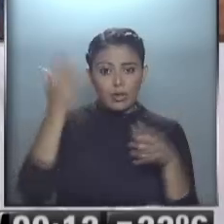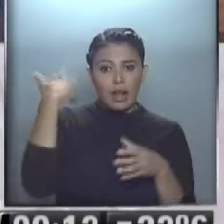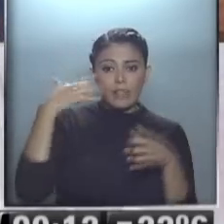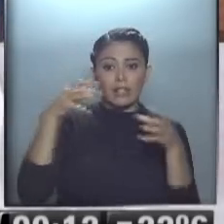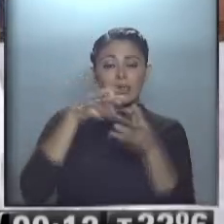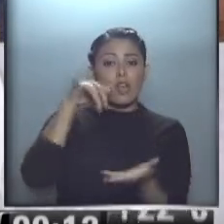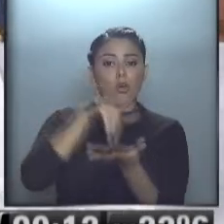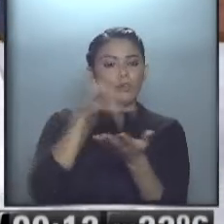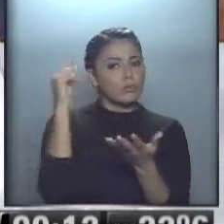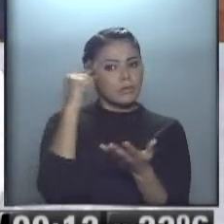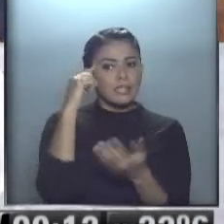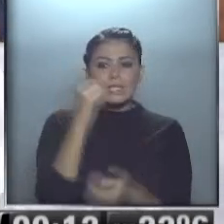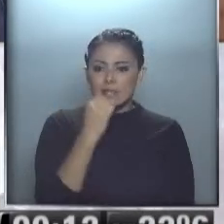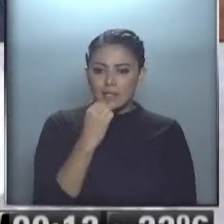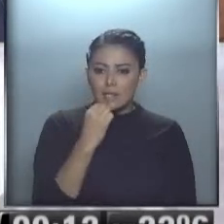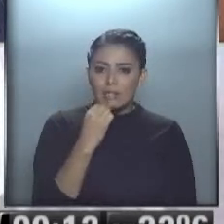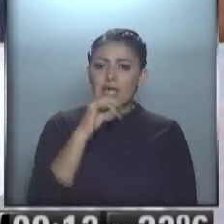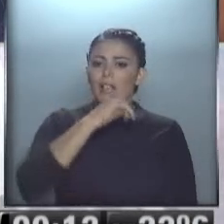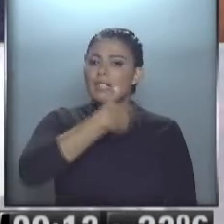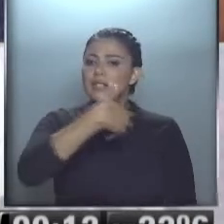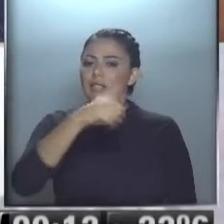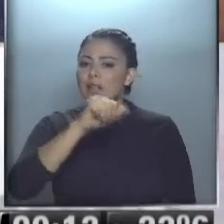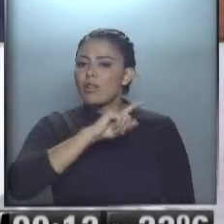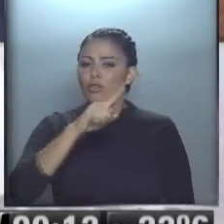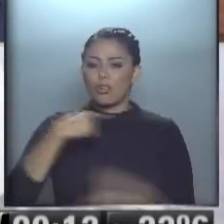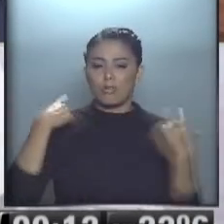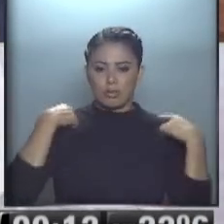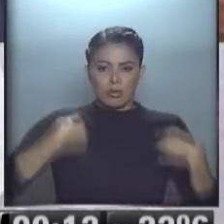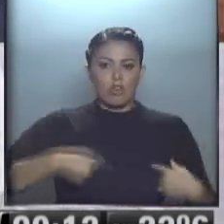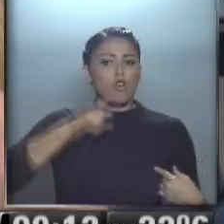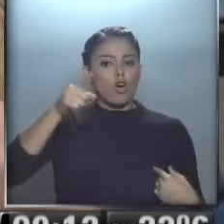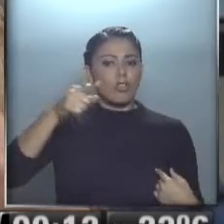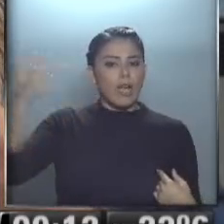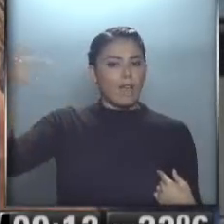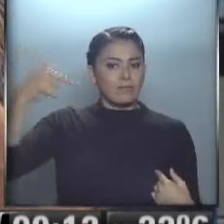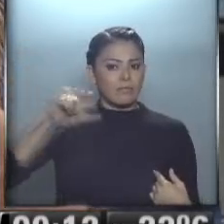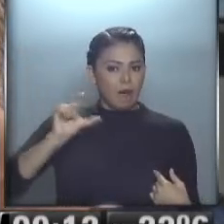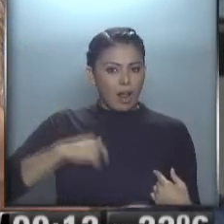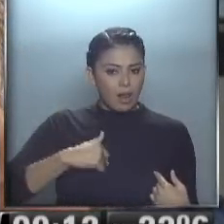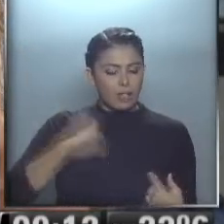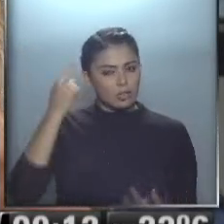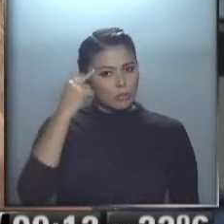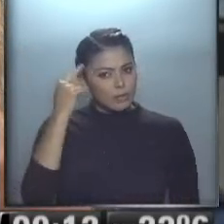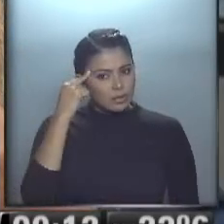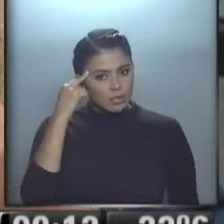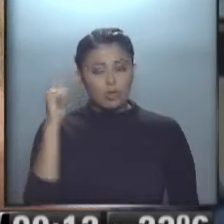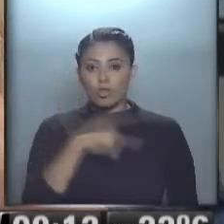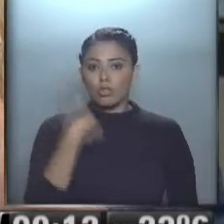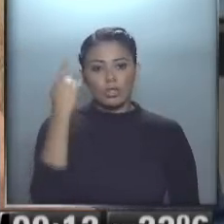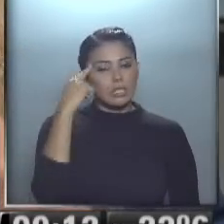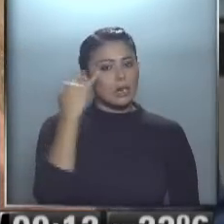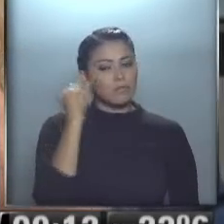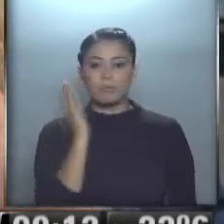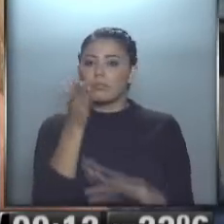aeropuertos era si traíamos o no traíamos chalecos antibalas con lo cual uno se pregunta veníamos